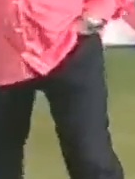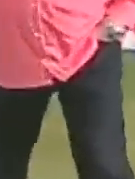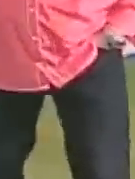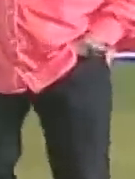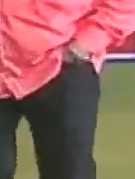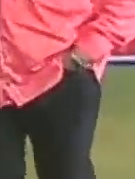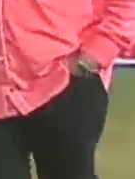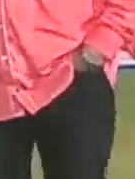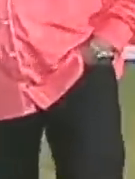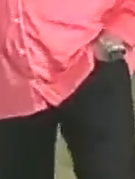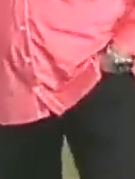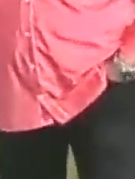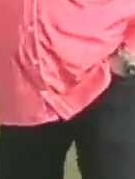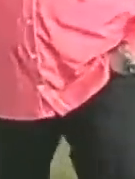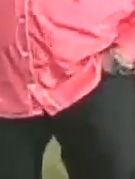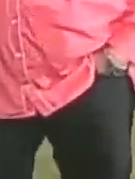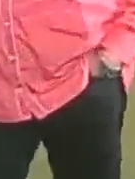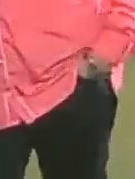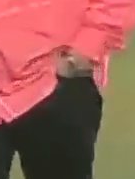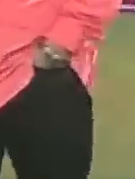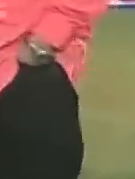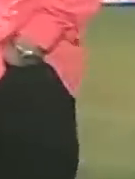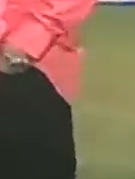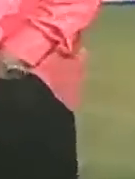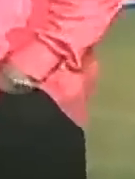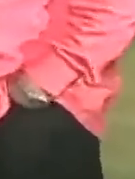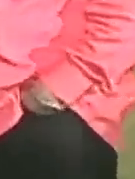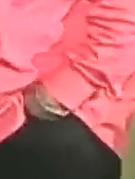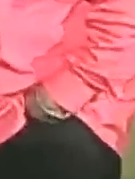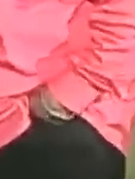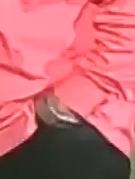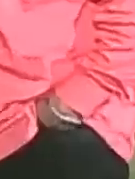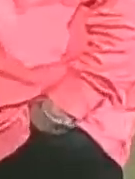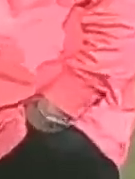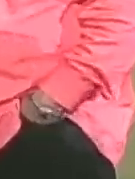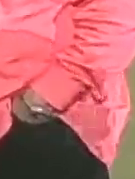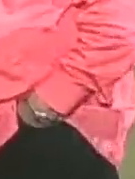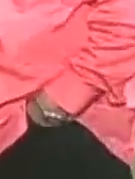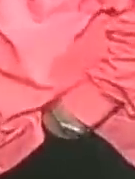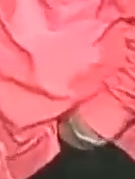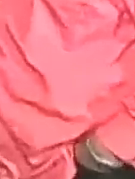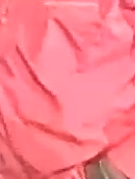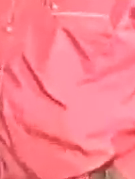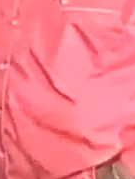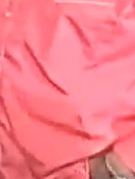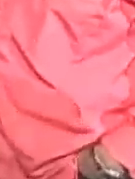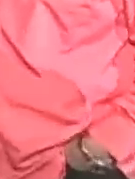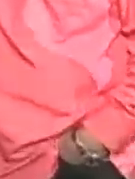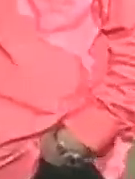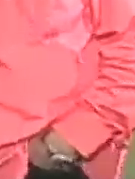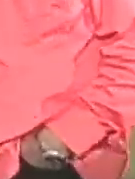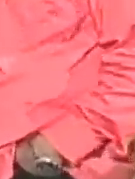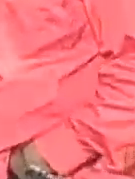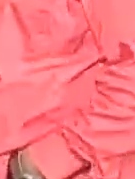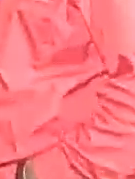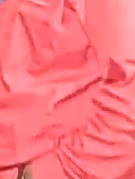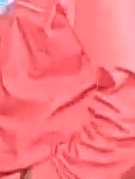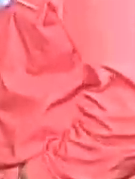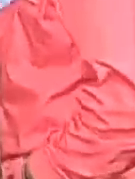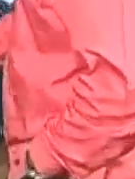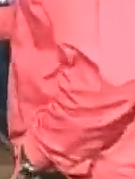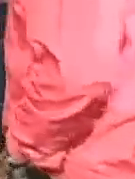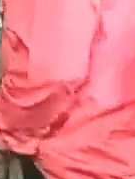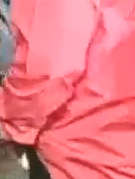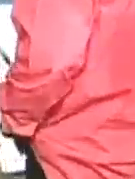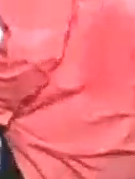de fortalecimiento de la revolución bolivariana y el tercer periodo, el de la resistencia activa, que inicia en 2013 después del fallecimiento del